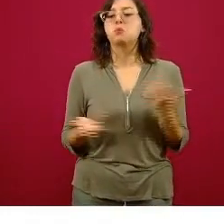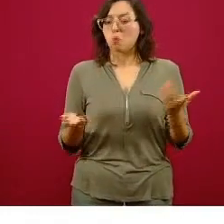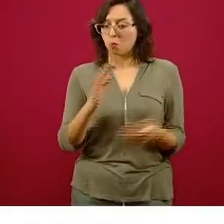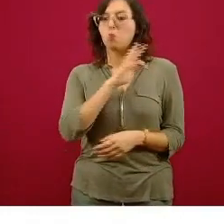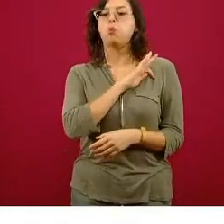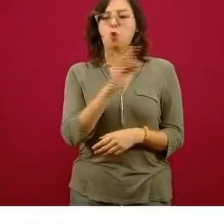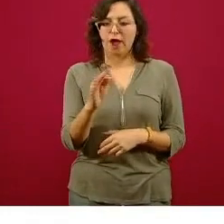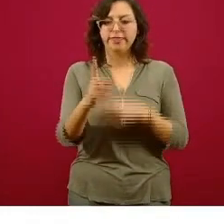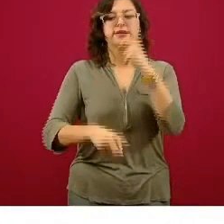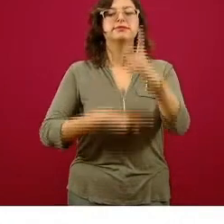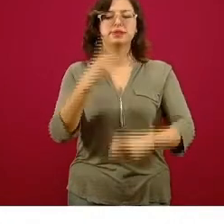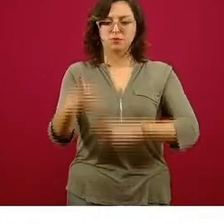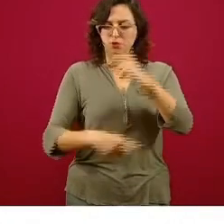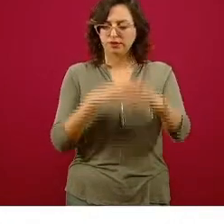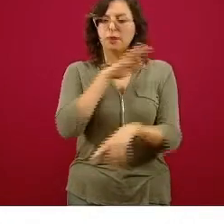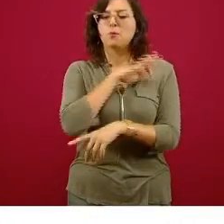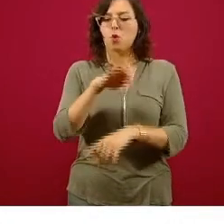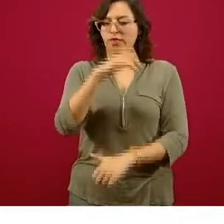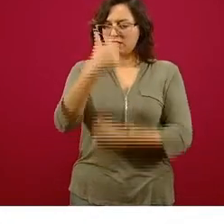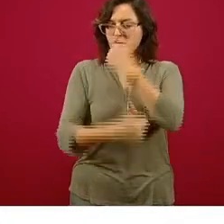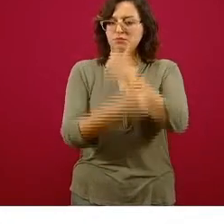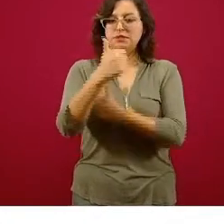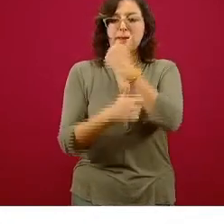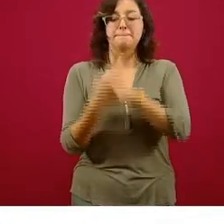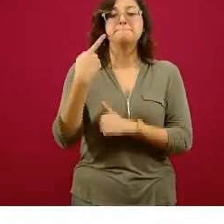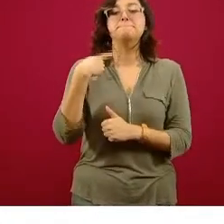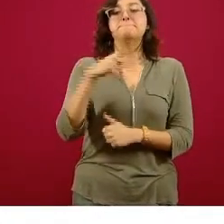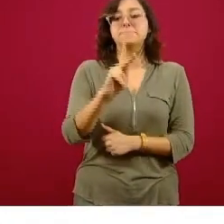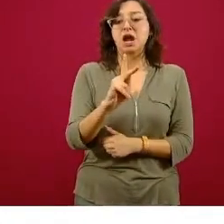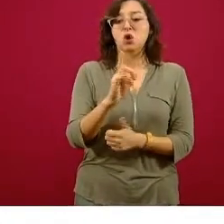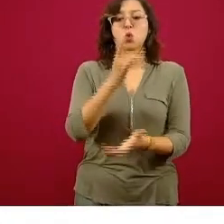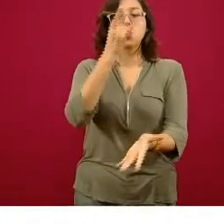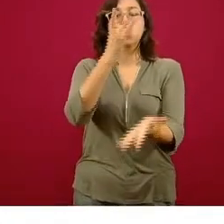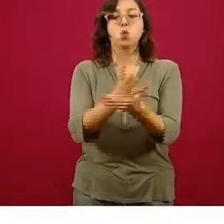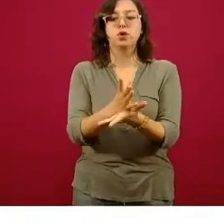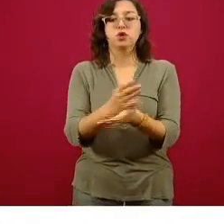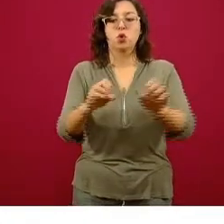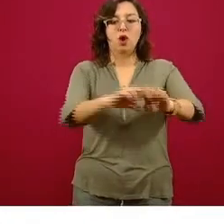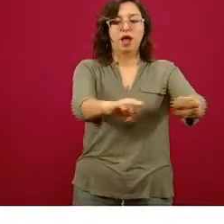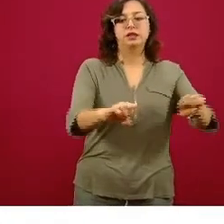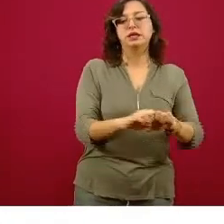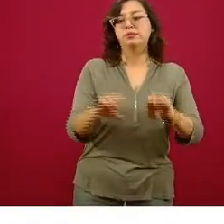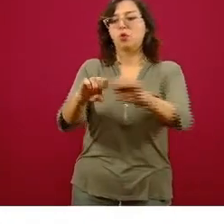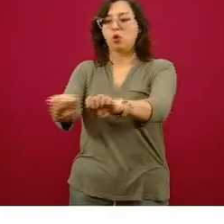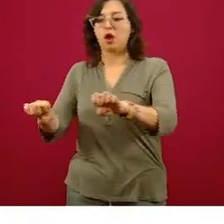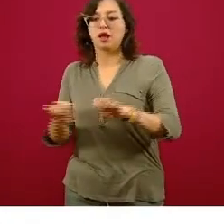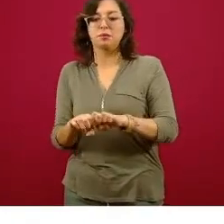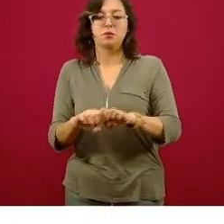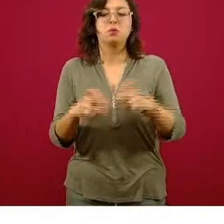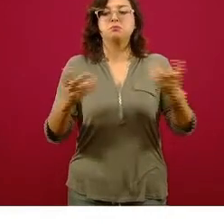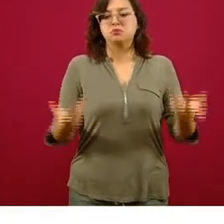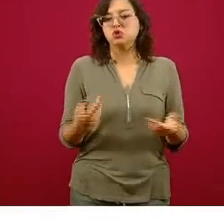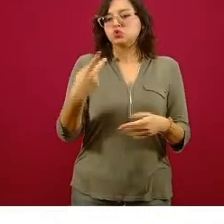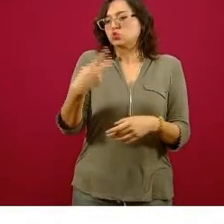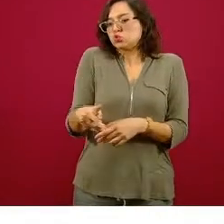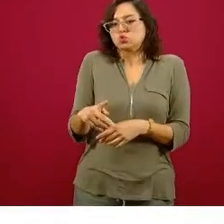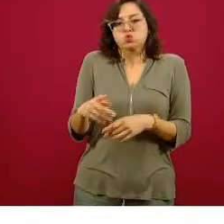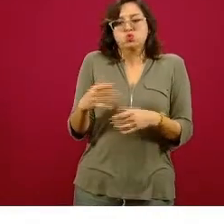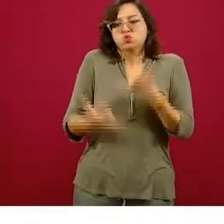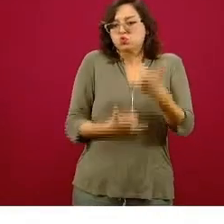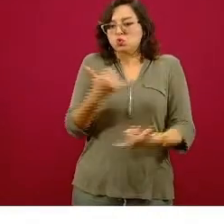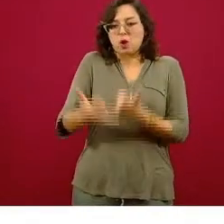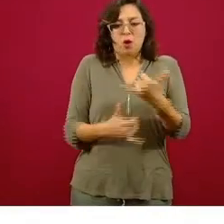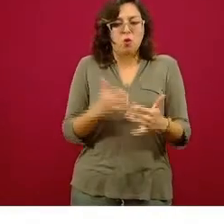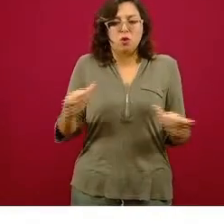cabo los partidos, sin embargo estos serían solamente entre los jugadores, asistidos lógicamente por el equipo técnico,